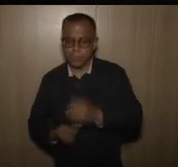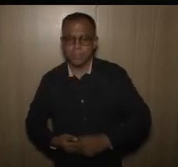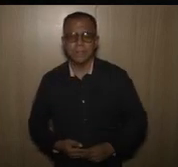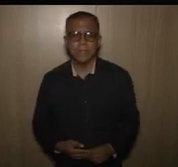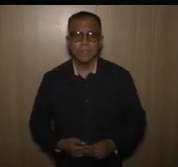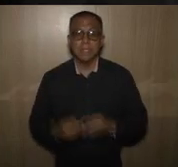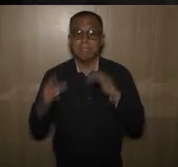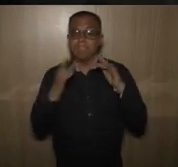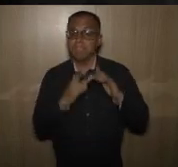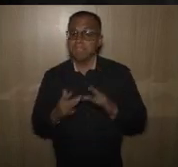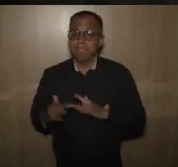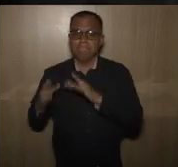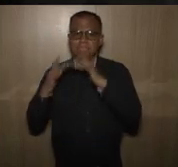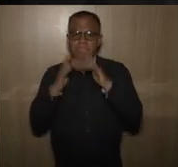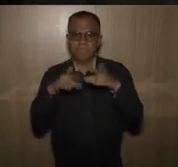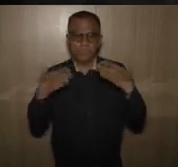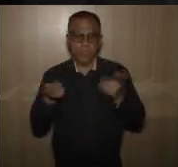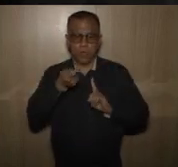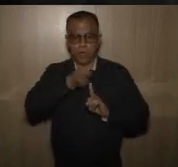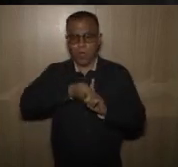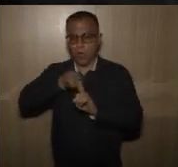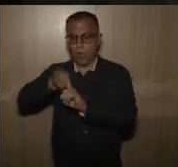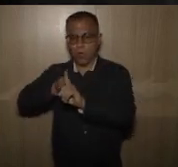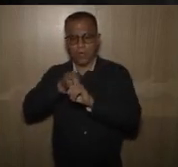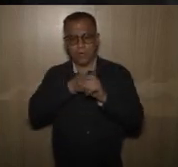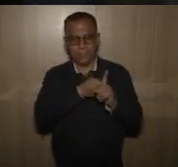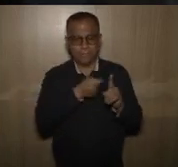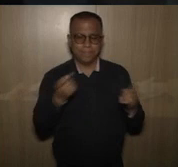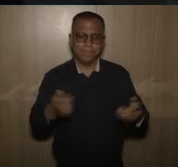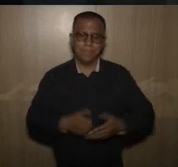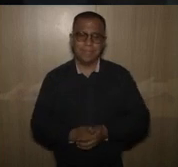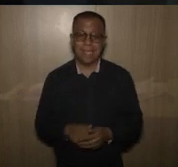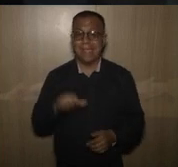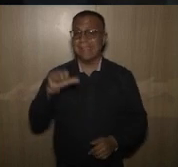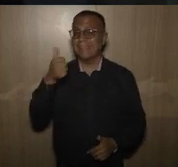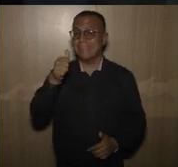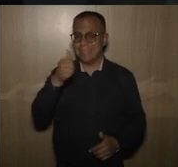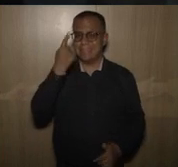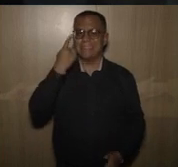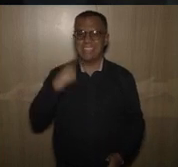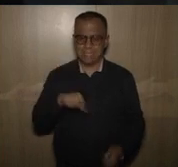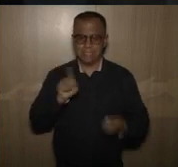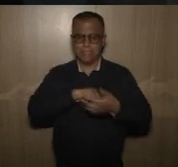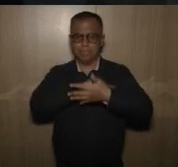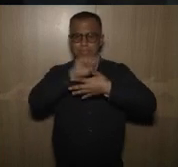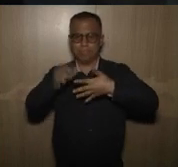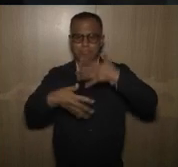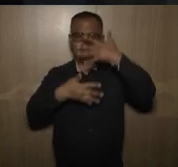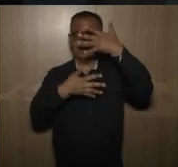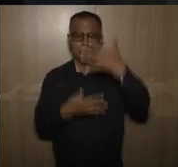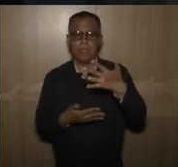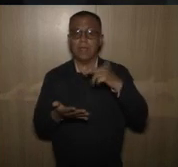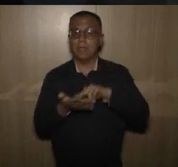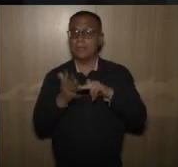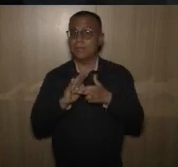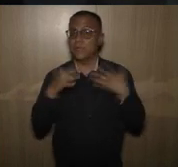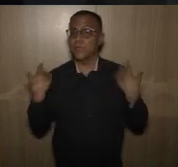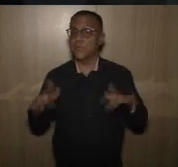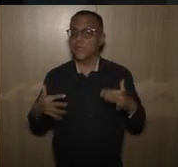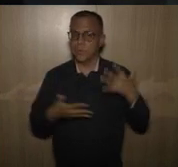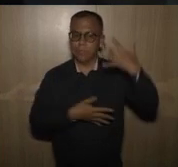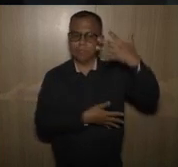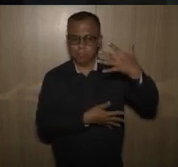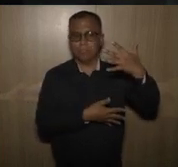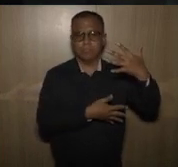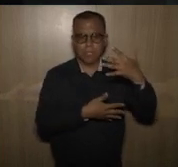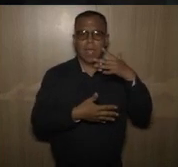la interacción entre los roles. 10 ideas que sintetizan estas ventajas que tiene